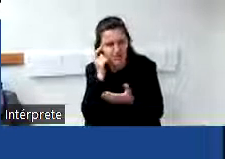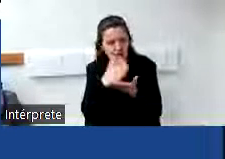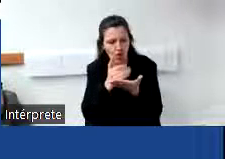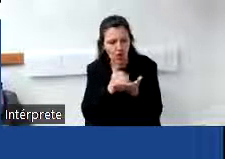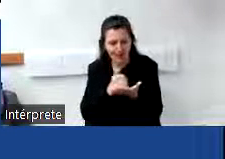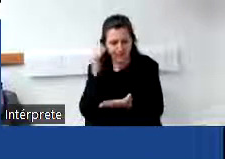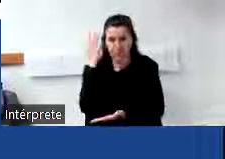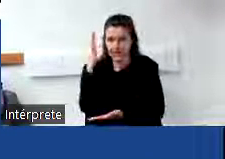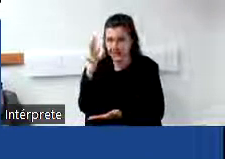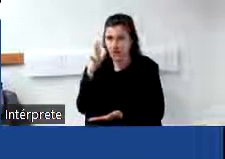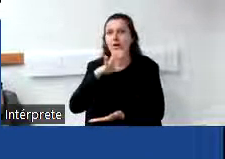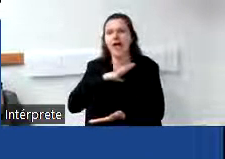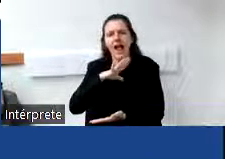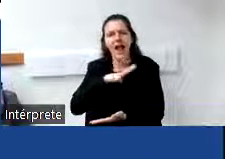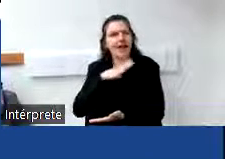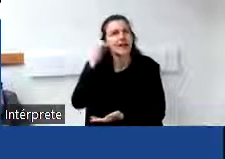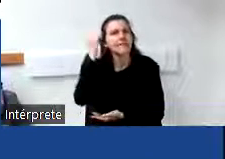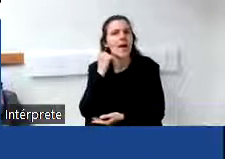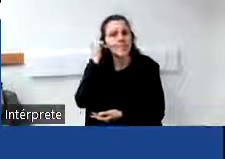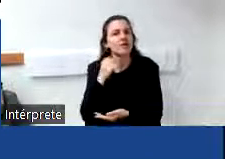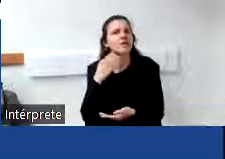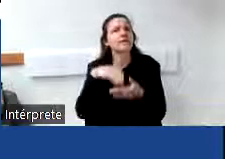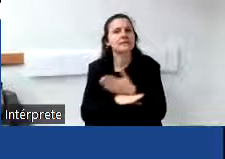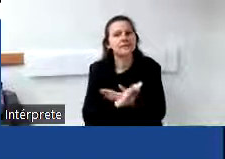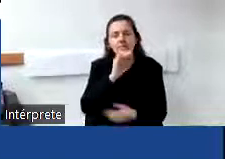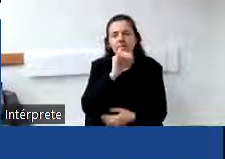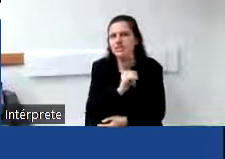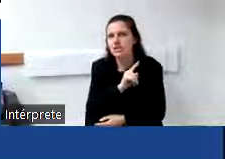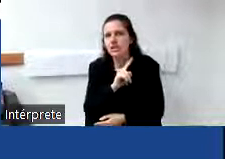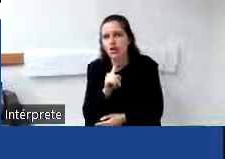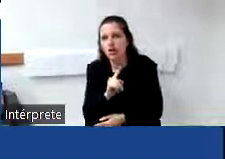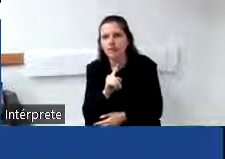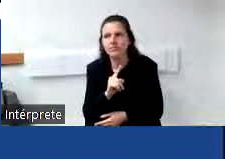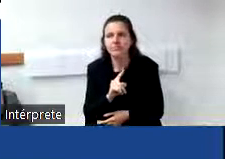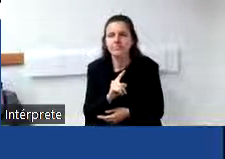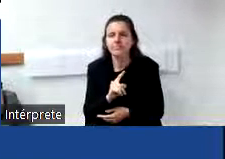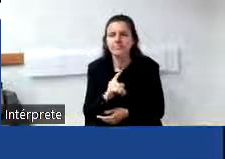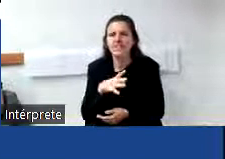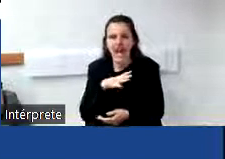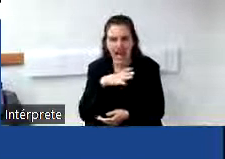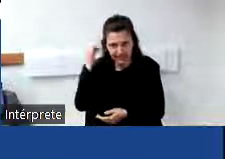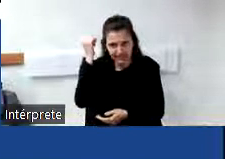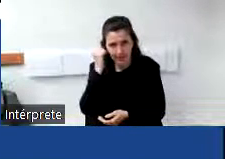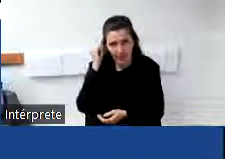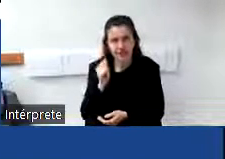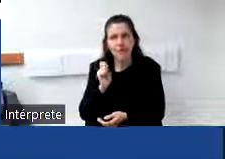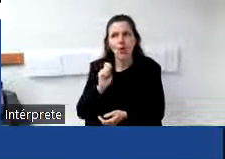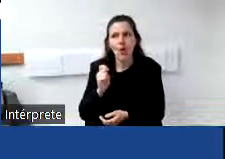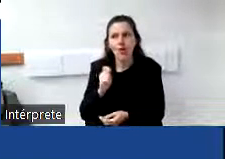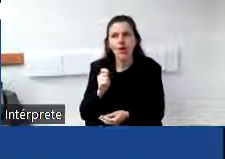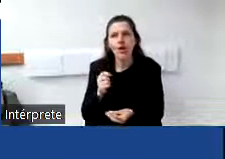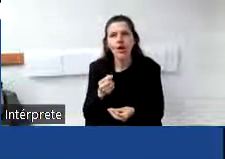accesible? Si existiera, ¿no? ¿Cómo podemos hacer uso? ¿Cómo podemos, de alguna forma,